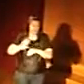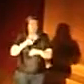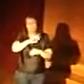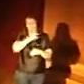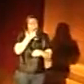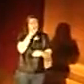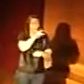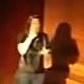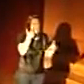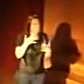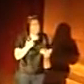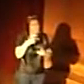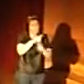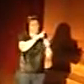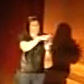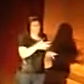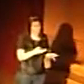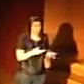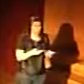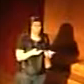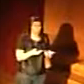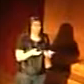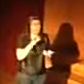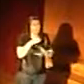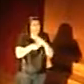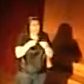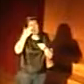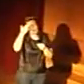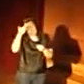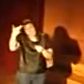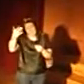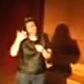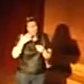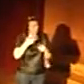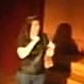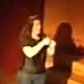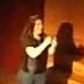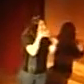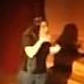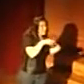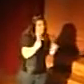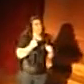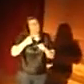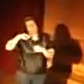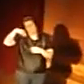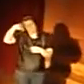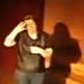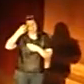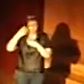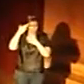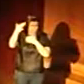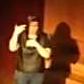dosa o Domínguez Becker tienen de lo mismo una interpretación bastante más parecida en el caso de